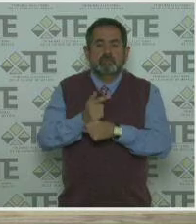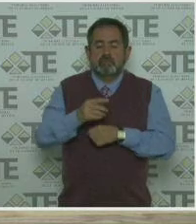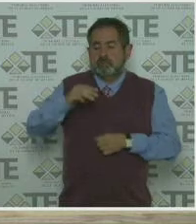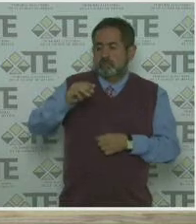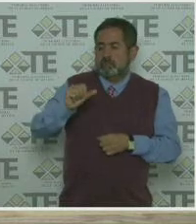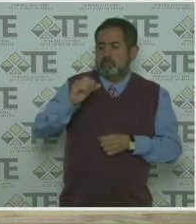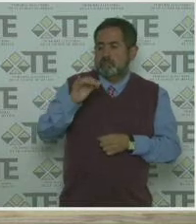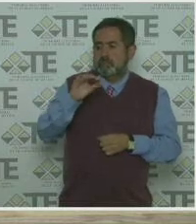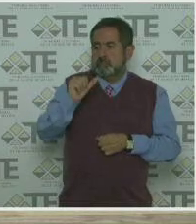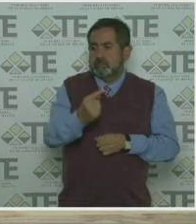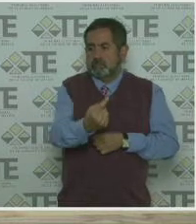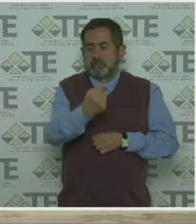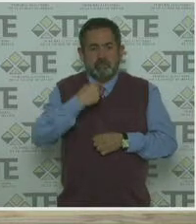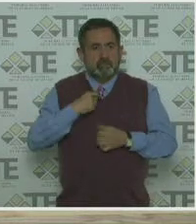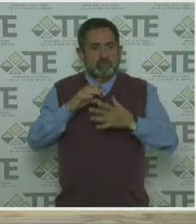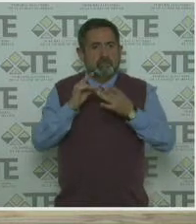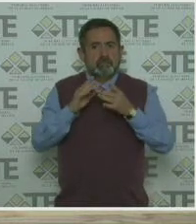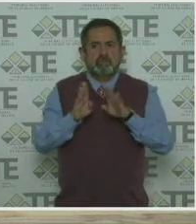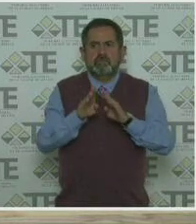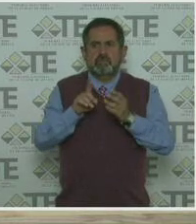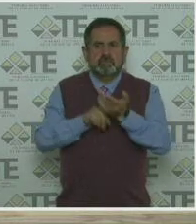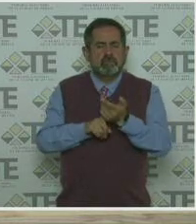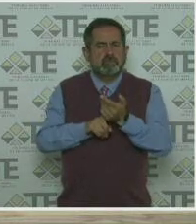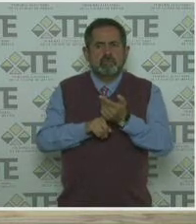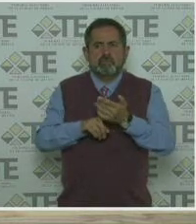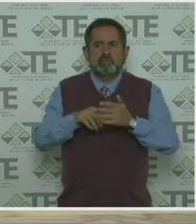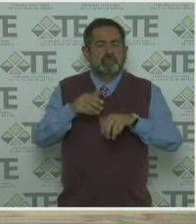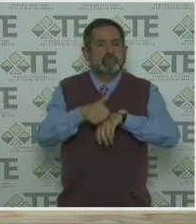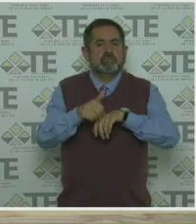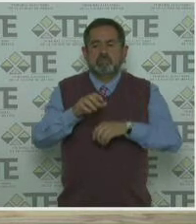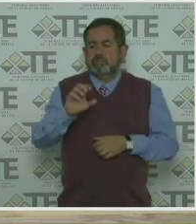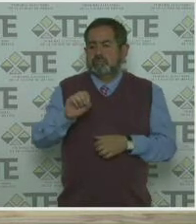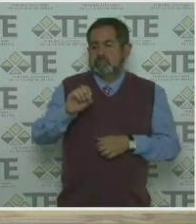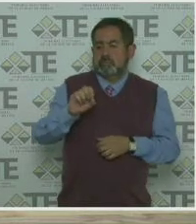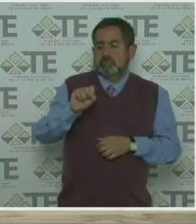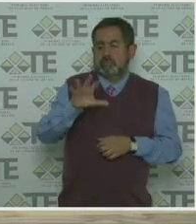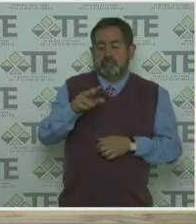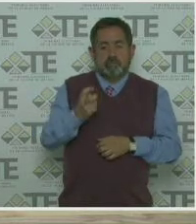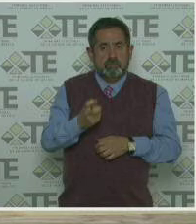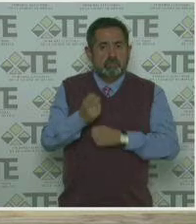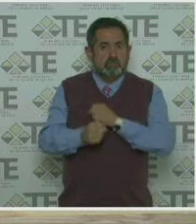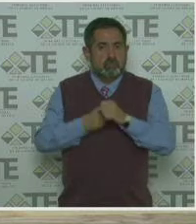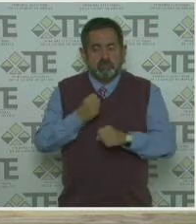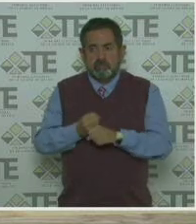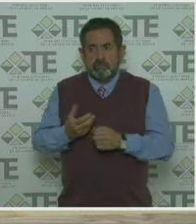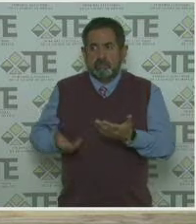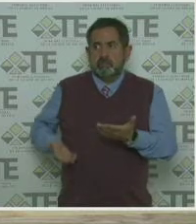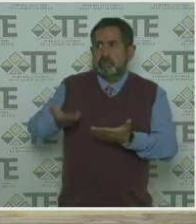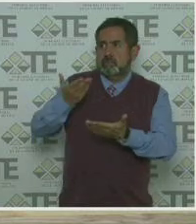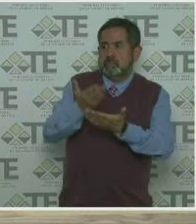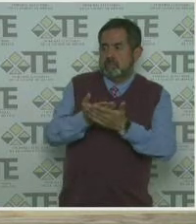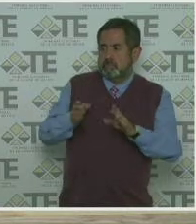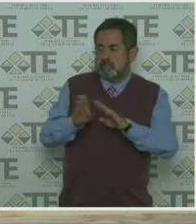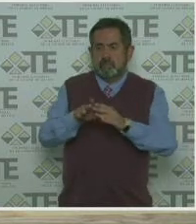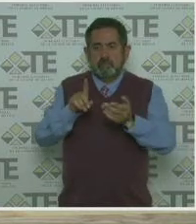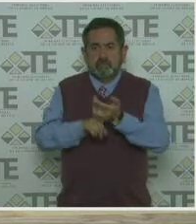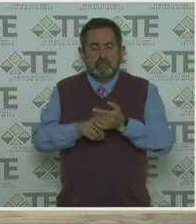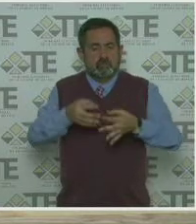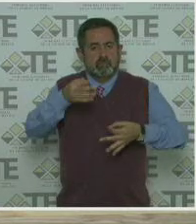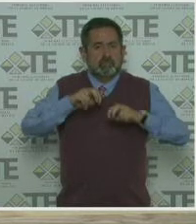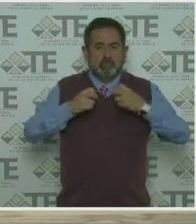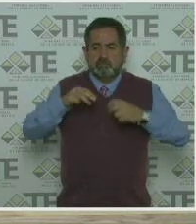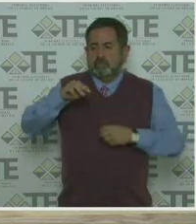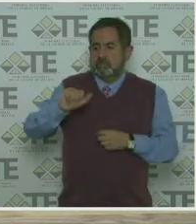Ezeta Macías de cuenta con el proyecto de resolución del juicio electoral 065 de este año, que somete a consideración del Pleno a ponencia de la magistrada